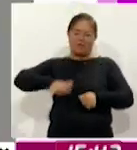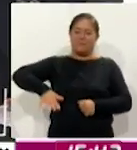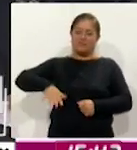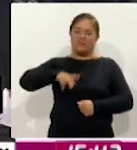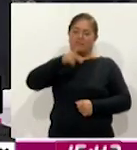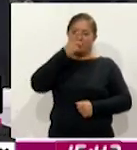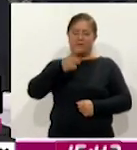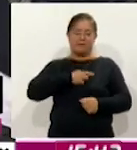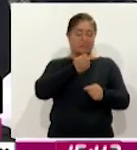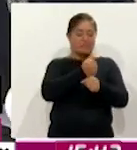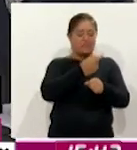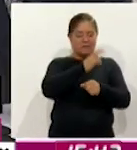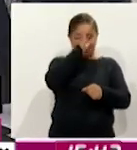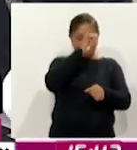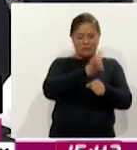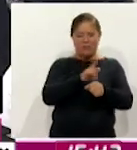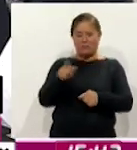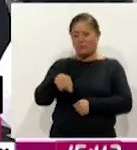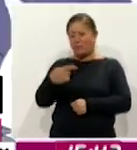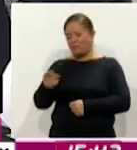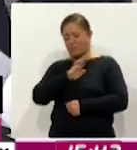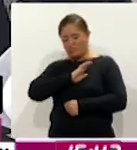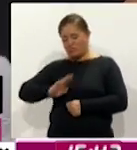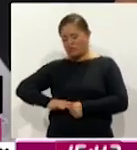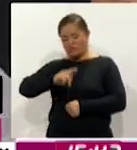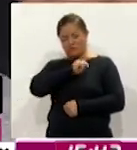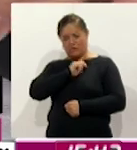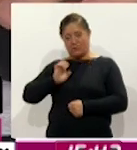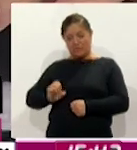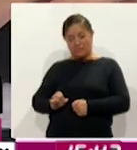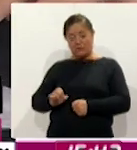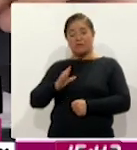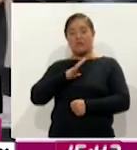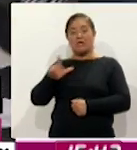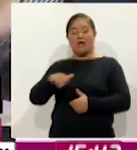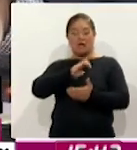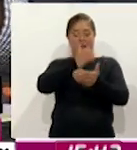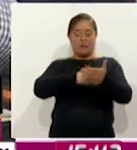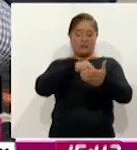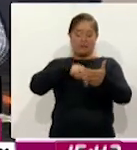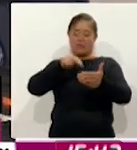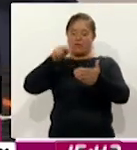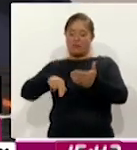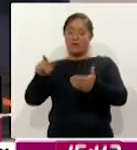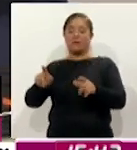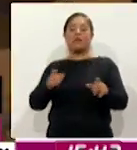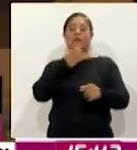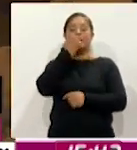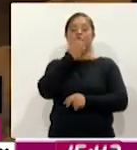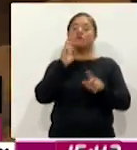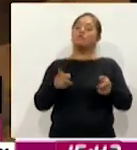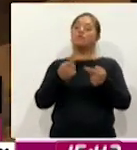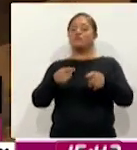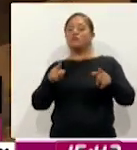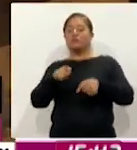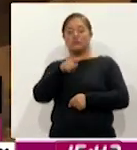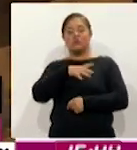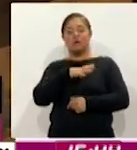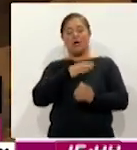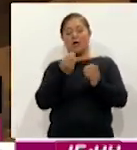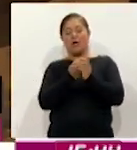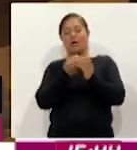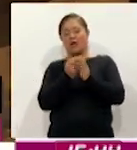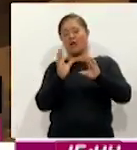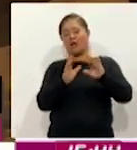Secretaría de Cultura de Tlaxcala y el municipio de Terrenate firmaron convenios de extensión de la Escuela de Música del Estado. En ella se brindarán clases de